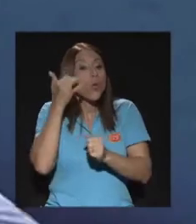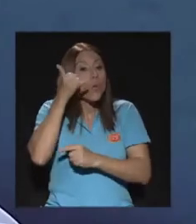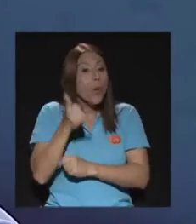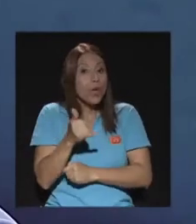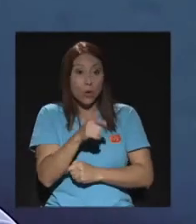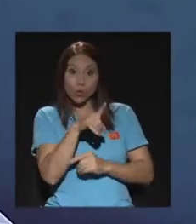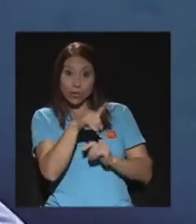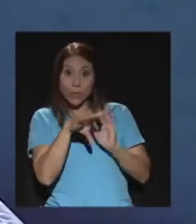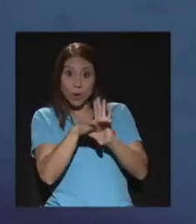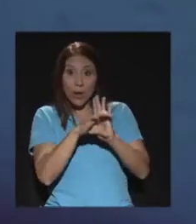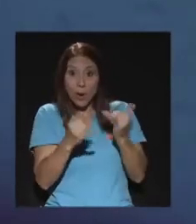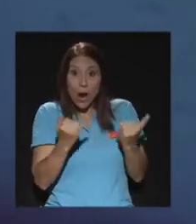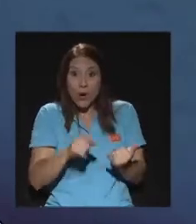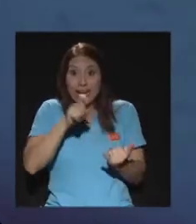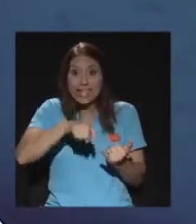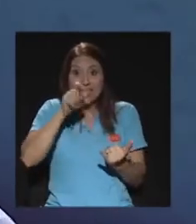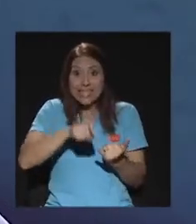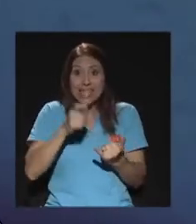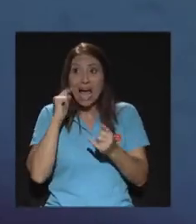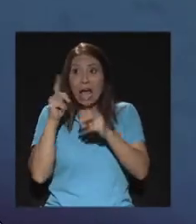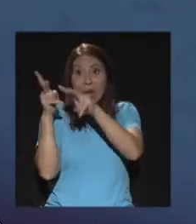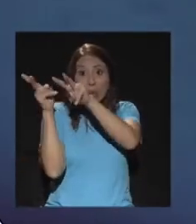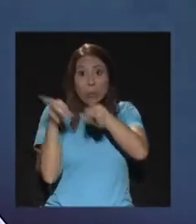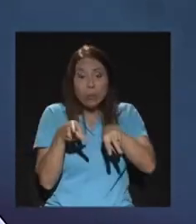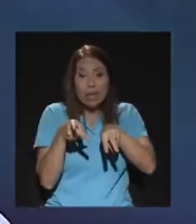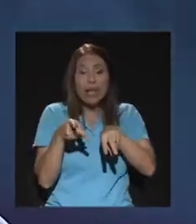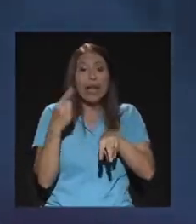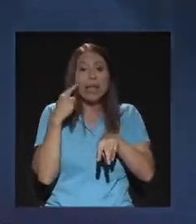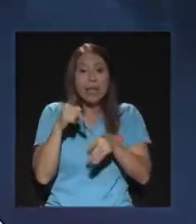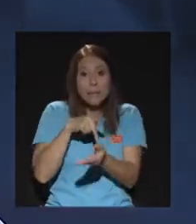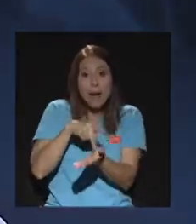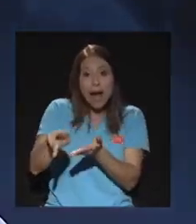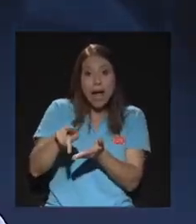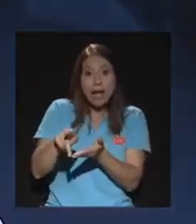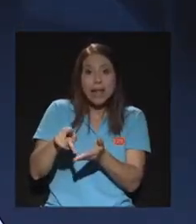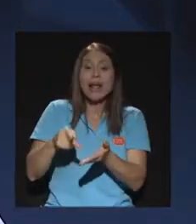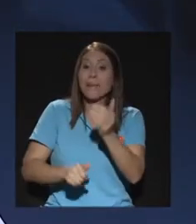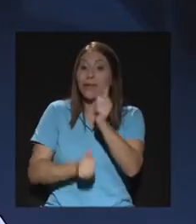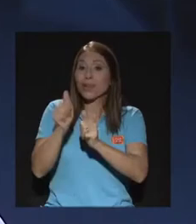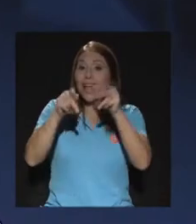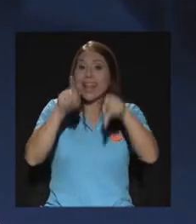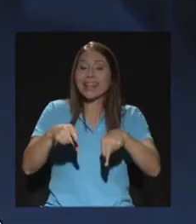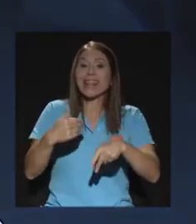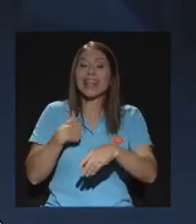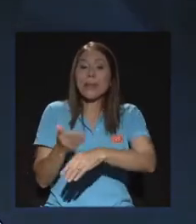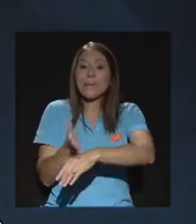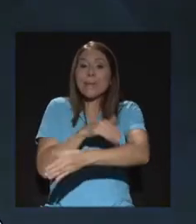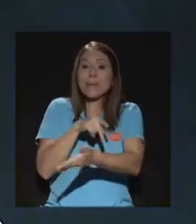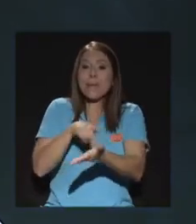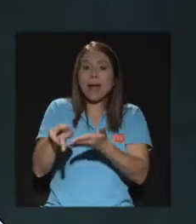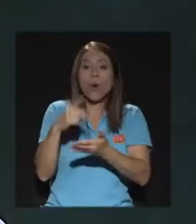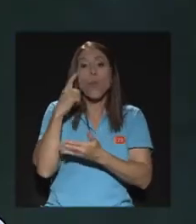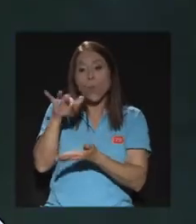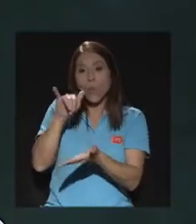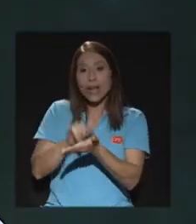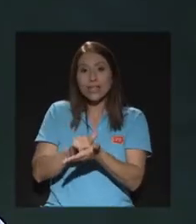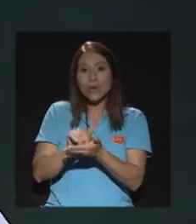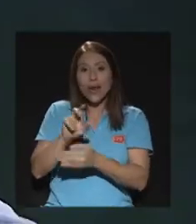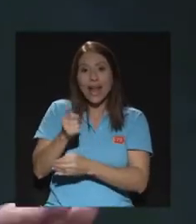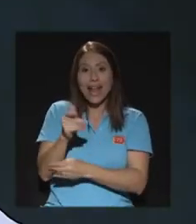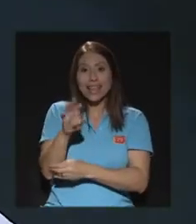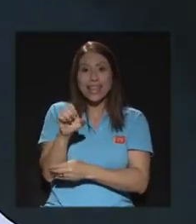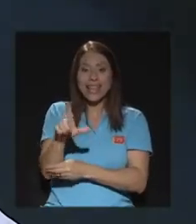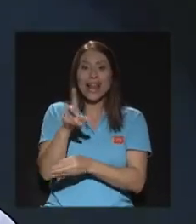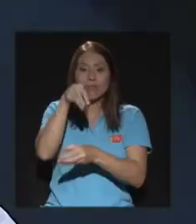y pagar la descarga. La mayoría de la gente lo que tiene son prepagos. Por eso se puso en UHF los canales digitales, porque caben dentro